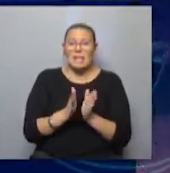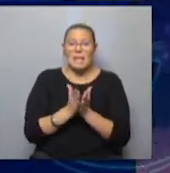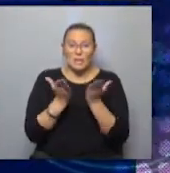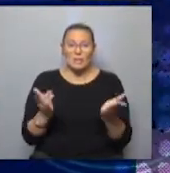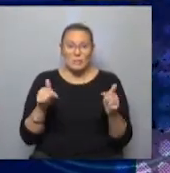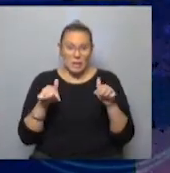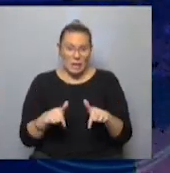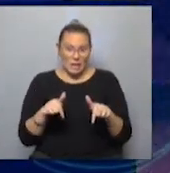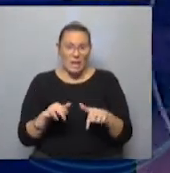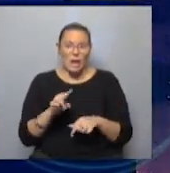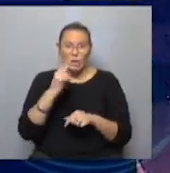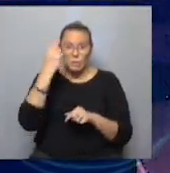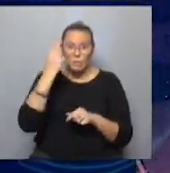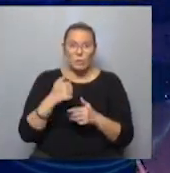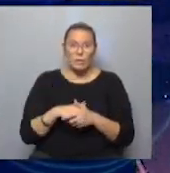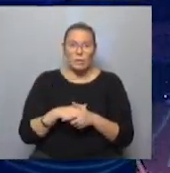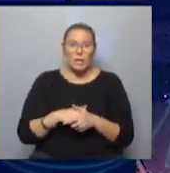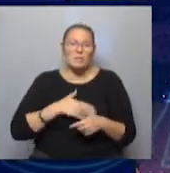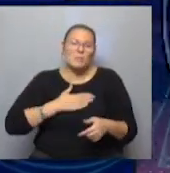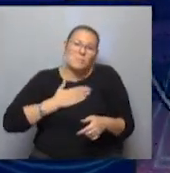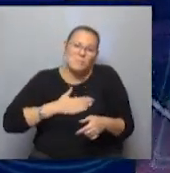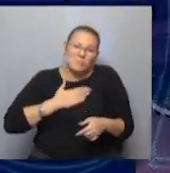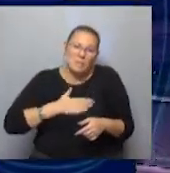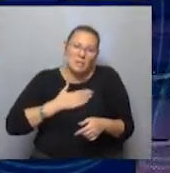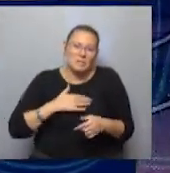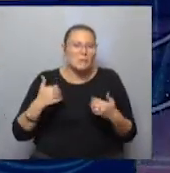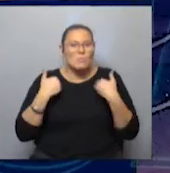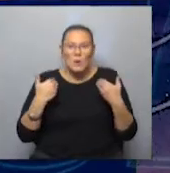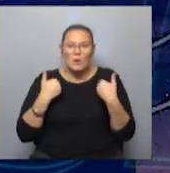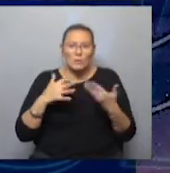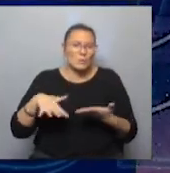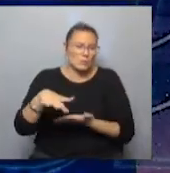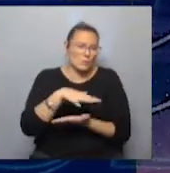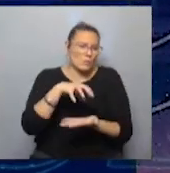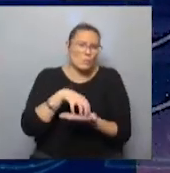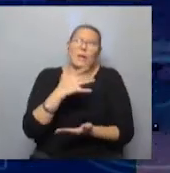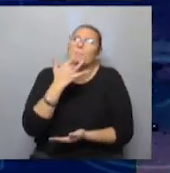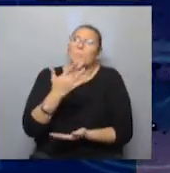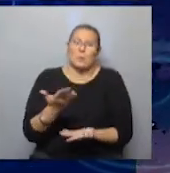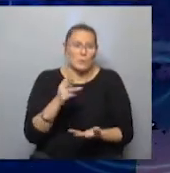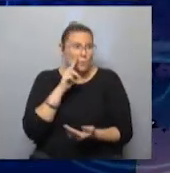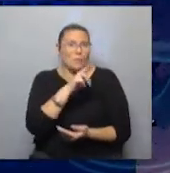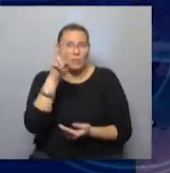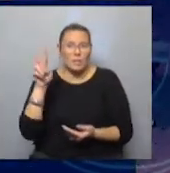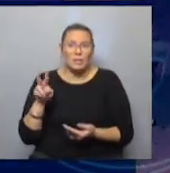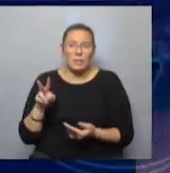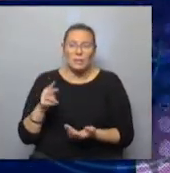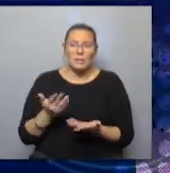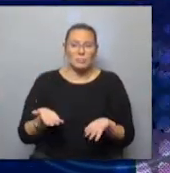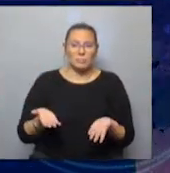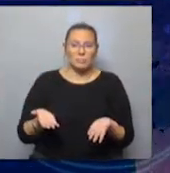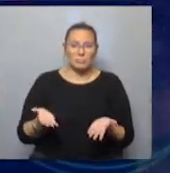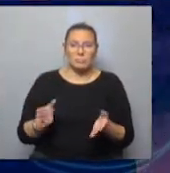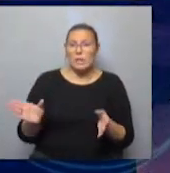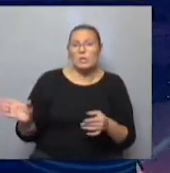acá en Uruguay. Así que es un placer y estamos contentos. Ese lugar es hermoso, ¿no? Como pueden ver. Así que bueno,